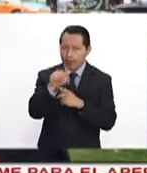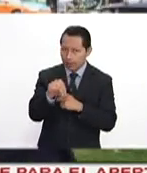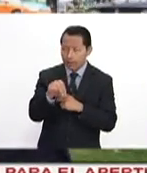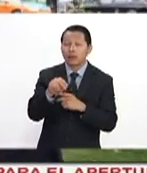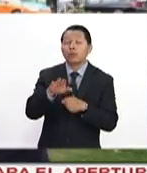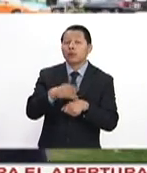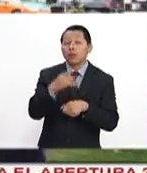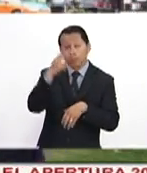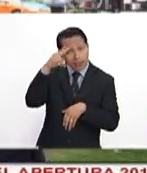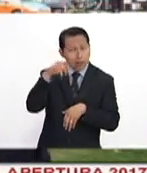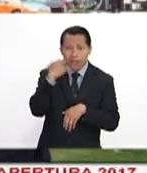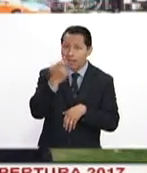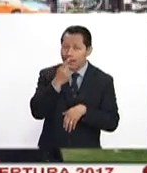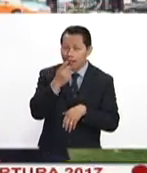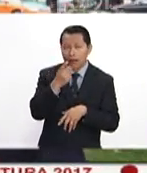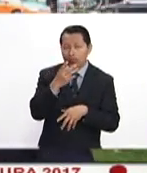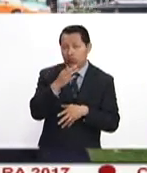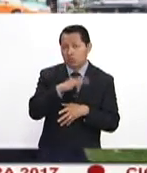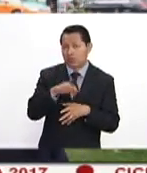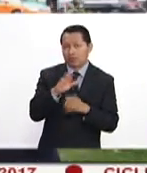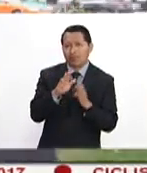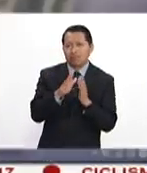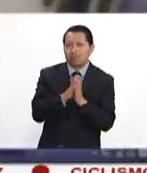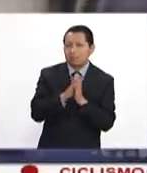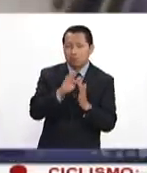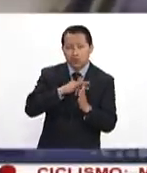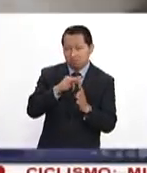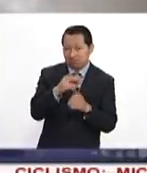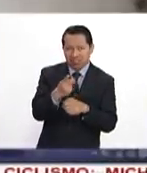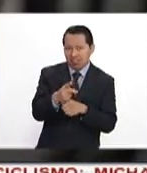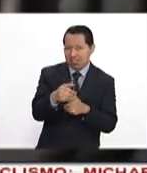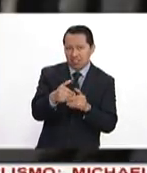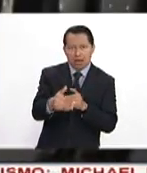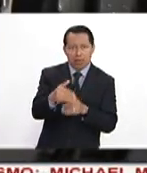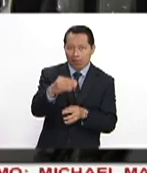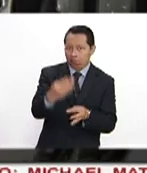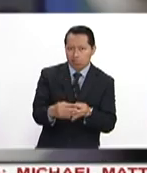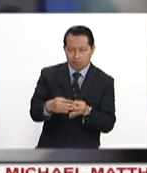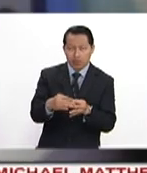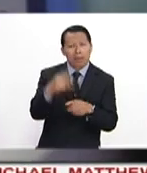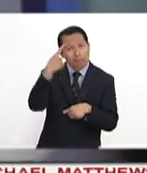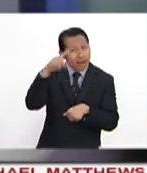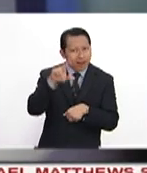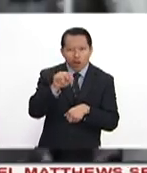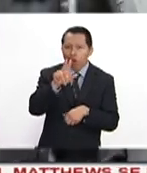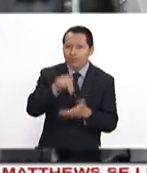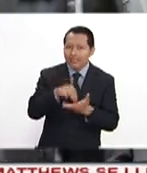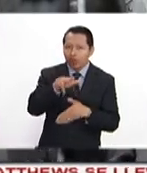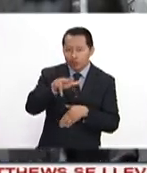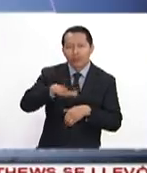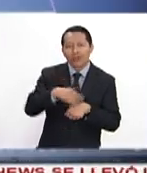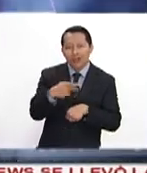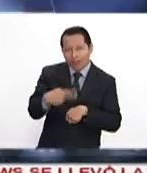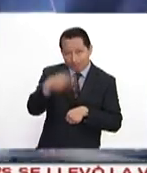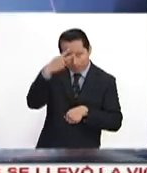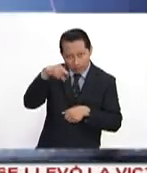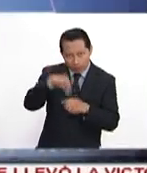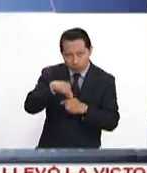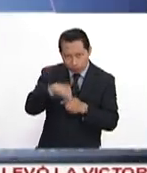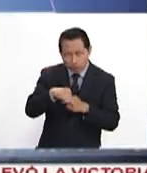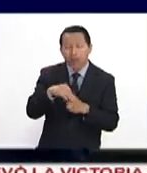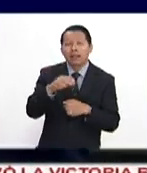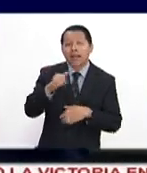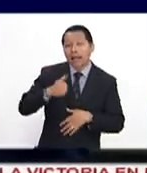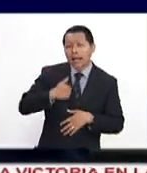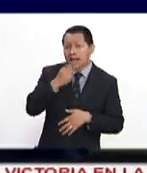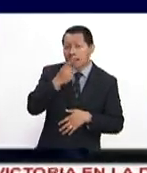México pretende que esta concluya en diciembre para no llegar a 2018, tiempo de elecciones en nuestro país, Canadá